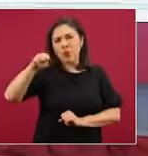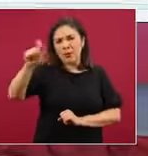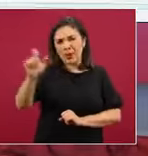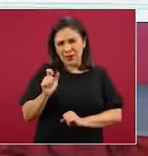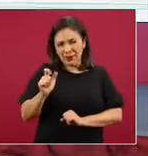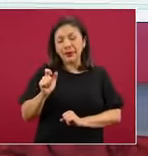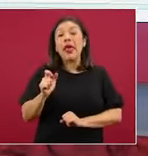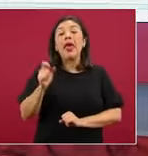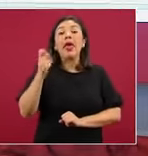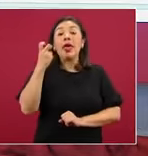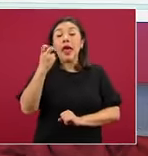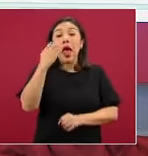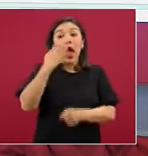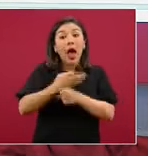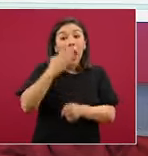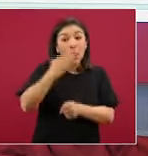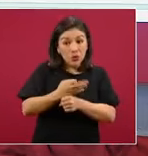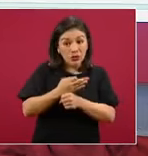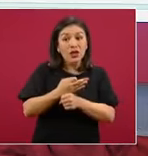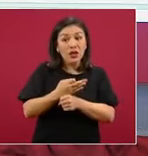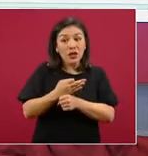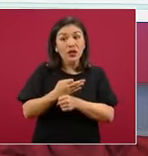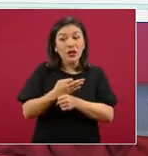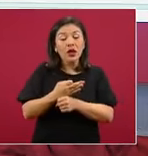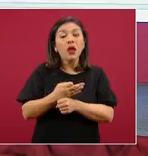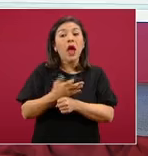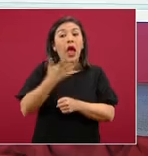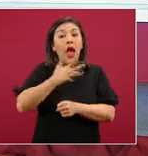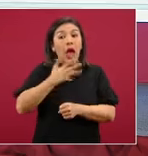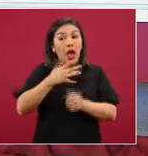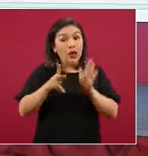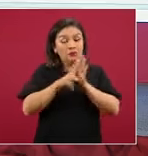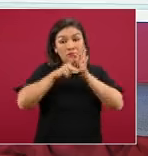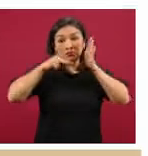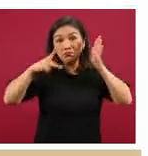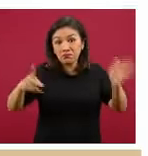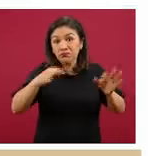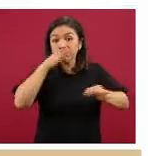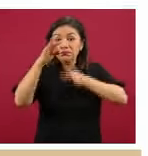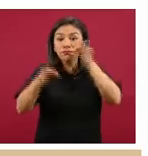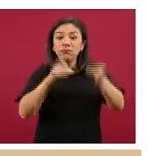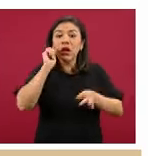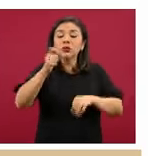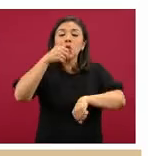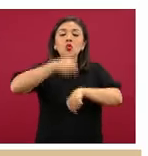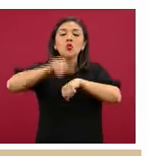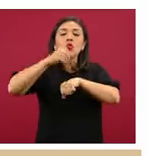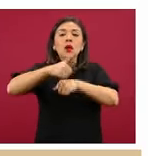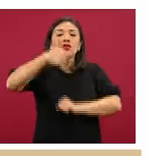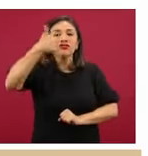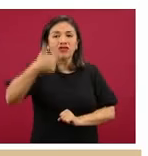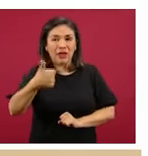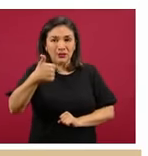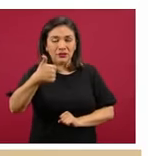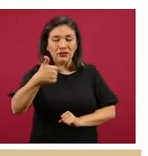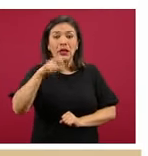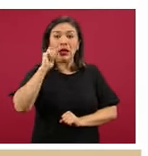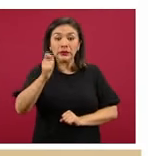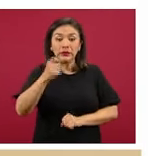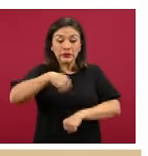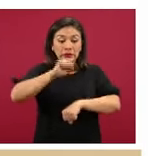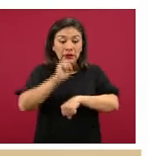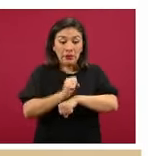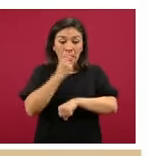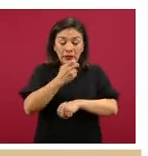coronavirus.gov.mx, y actualmente el que está publicado es el boletín número 6, que de la semana, que llega